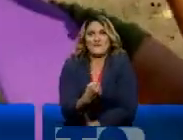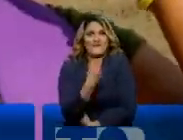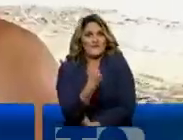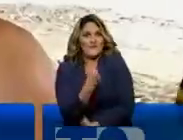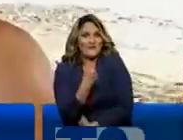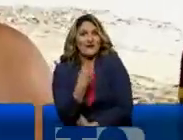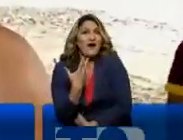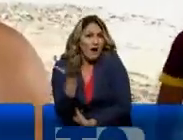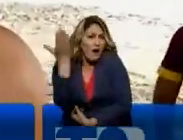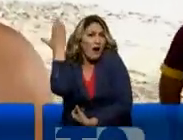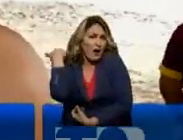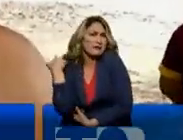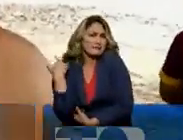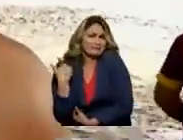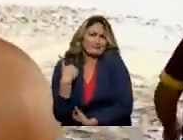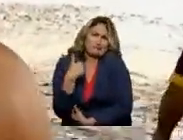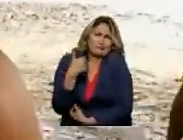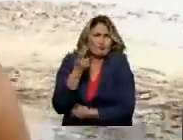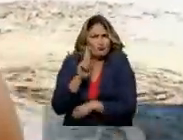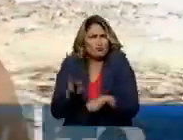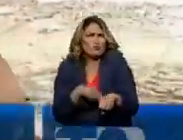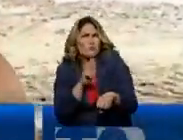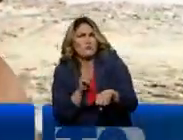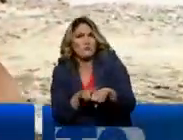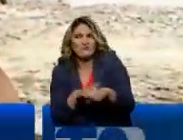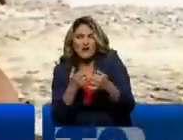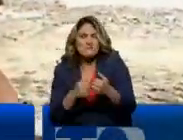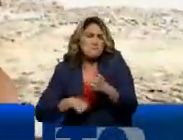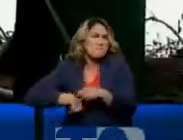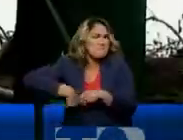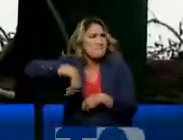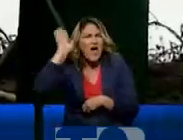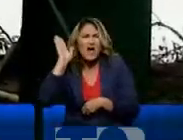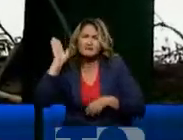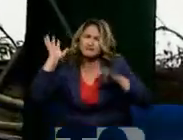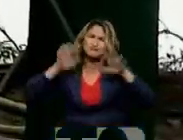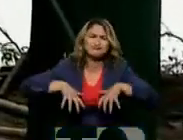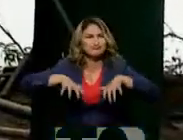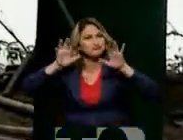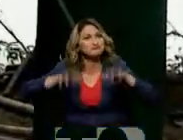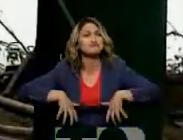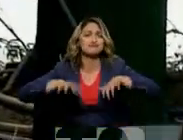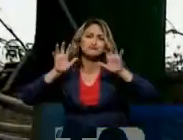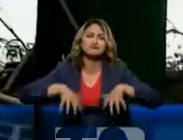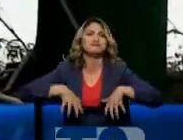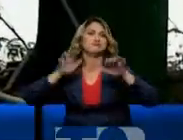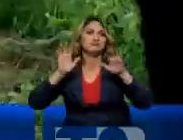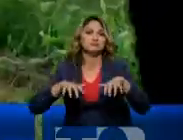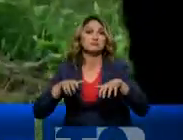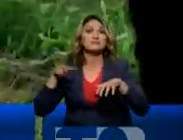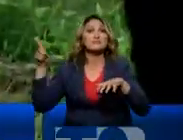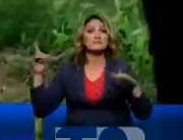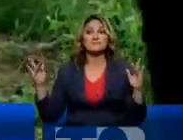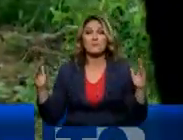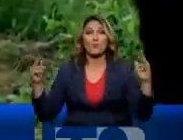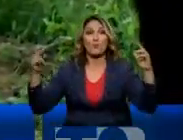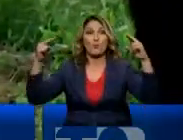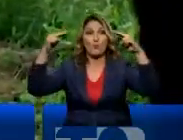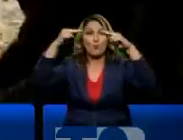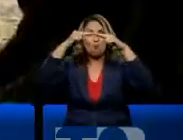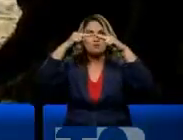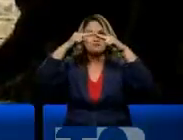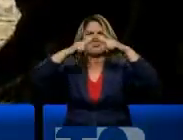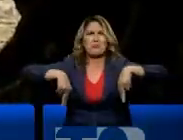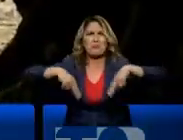bastante fuerte. Según más o menos unos 20 años que hubo una creciente así. Como resultado, 4 puentes se destruyeron, una carretera se